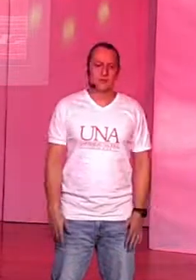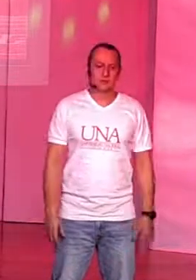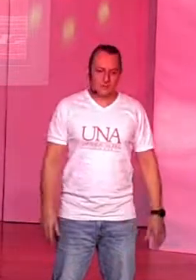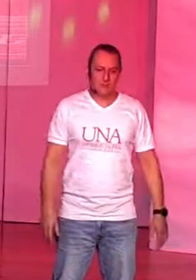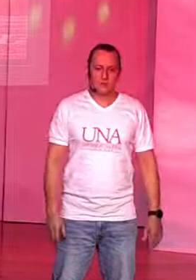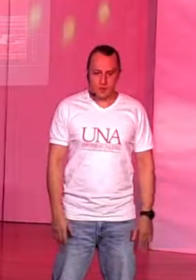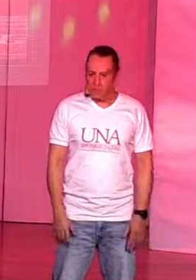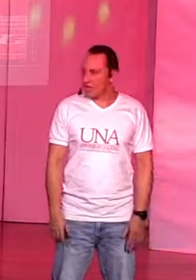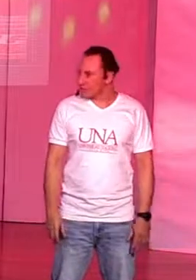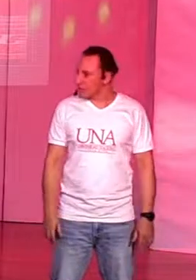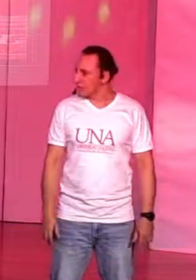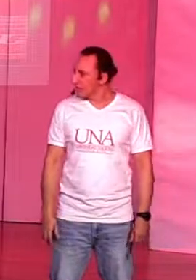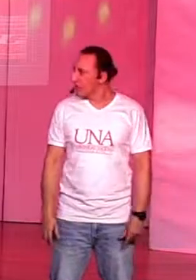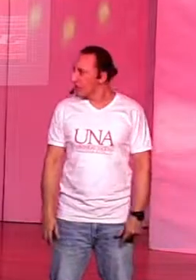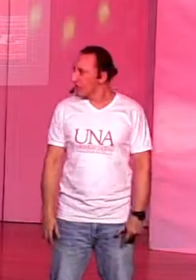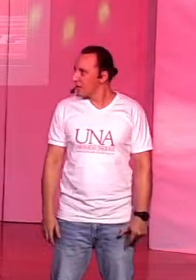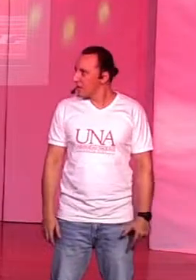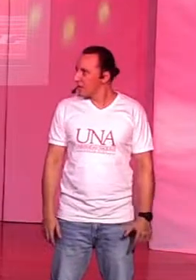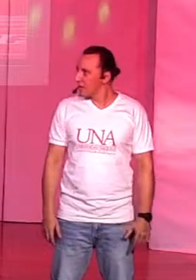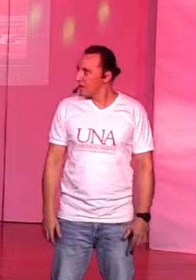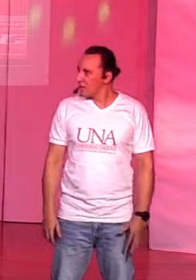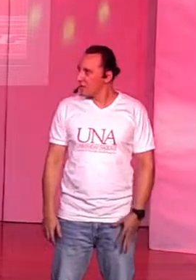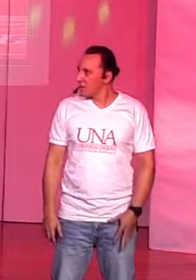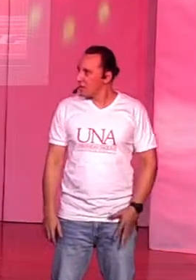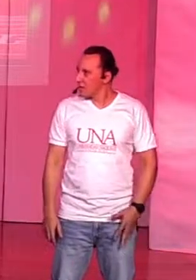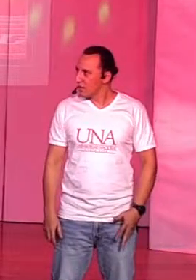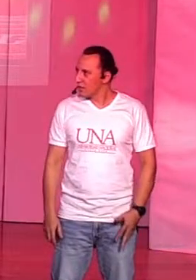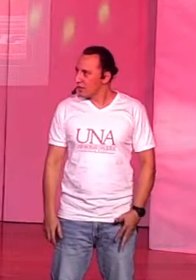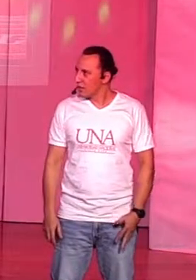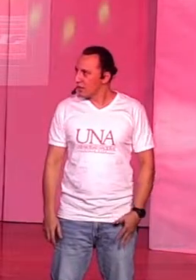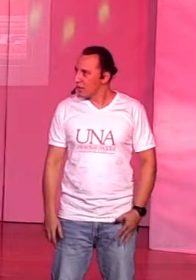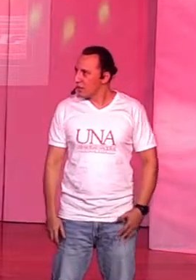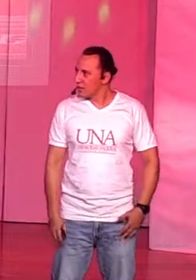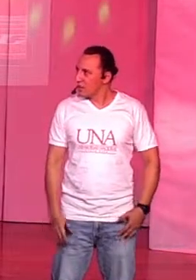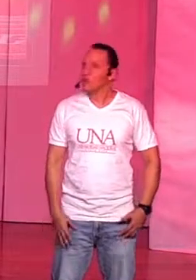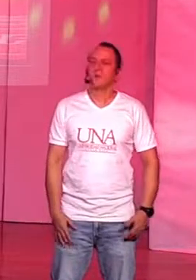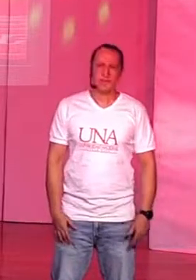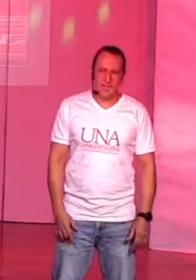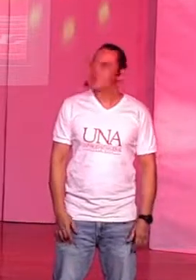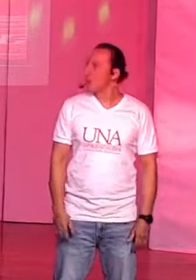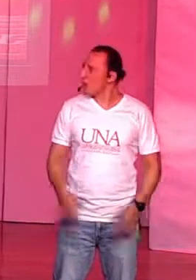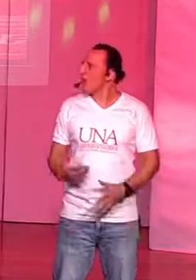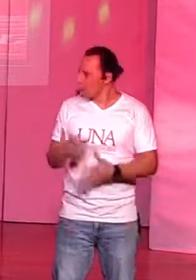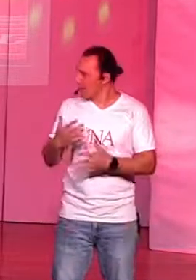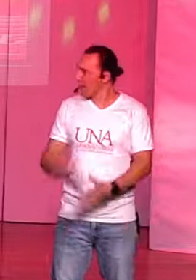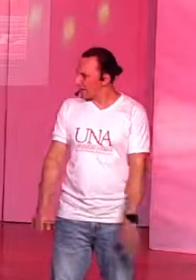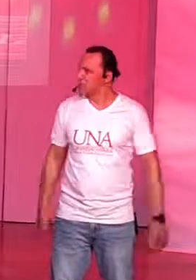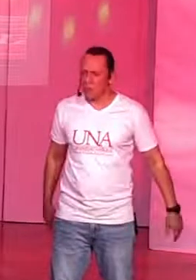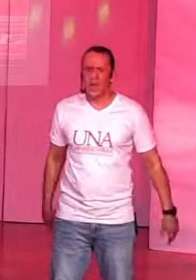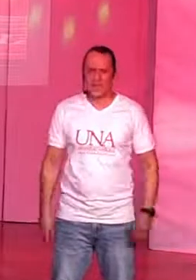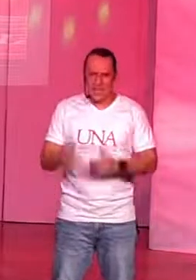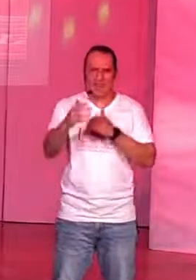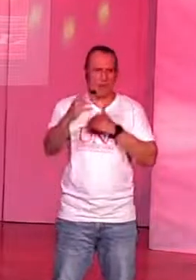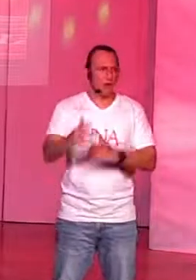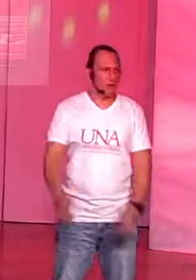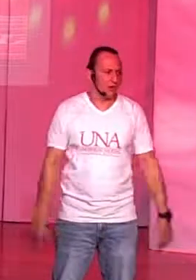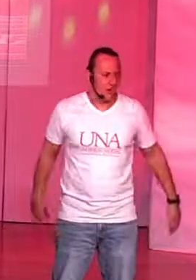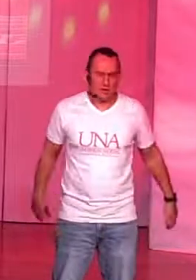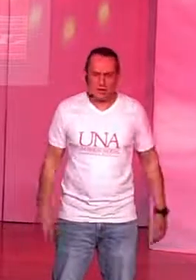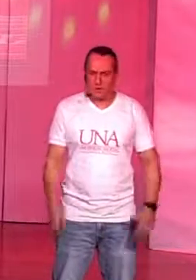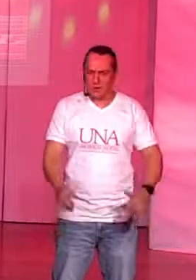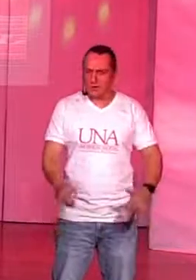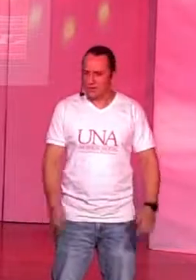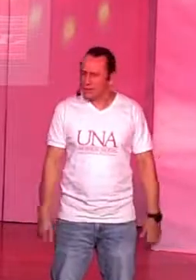comprometen a dar lo mejor. Yo también tal vez podrían ahí poner un dedito o sí, yo doy lo mejor, yo doy lo mejor. ¿Quién da lo mejor, verdad? ¿Quién da lo